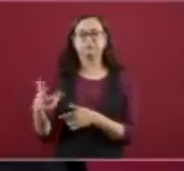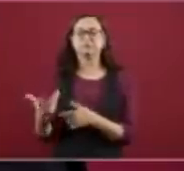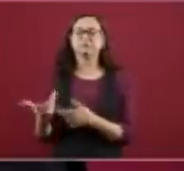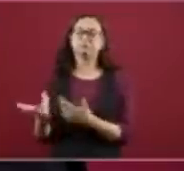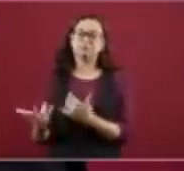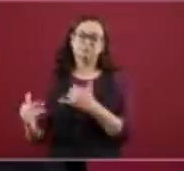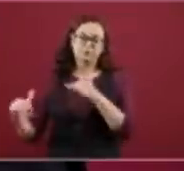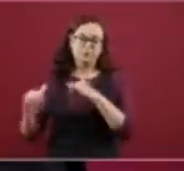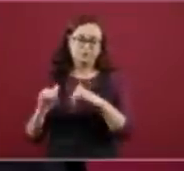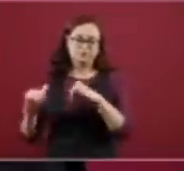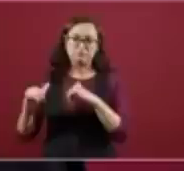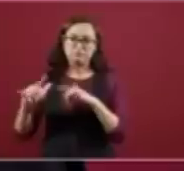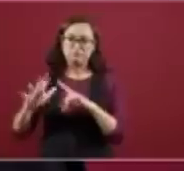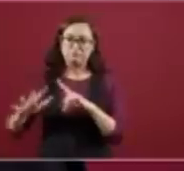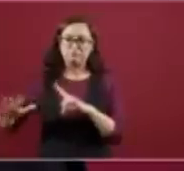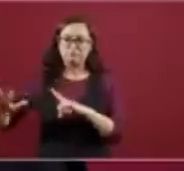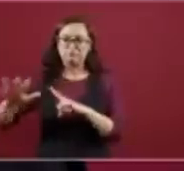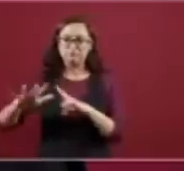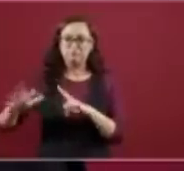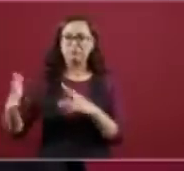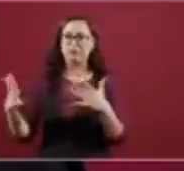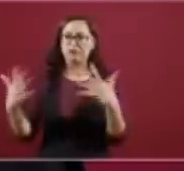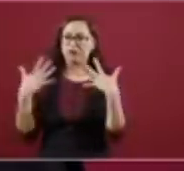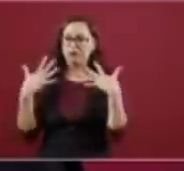geografía, el clima,